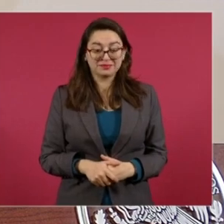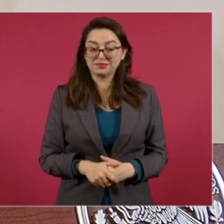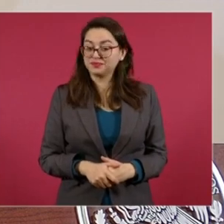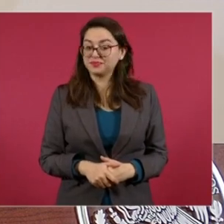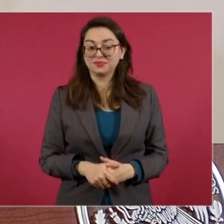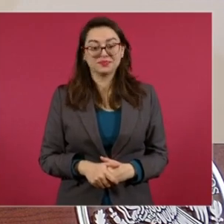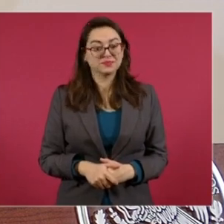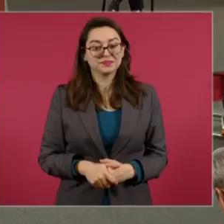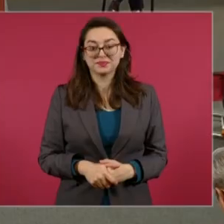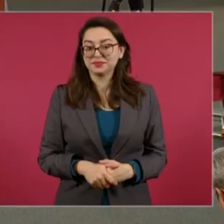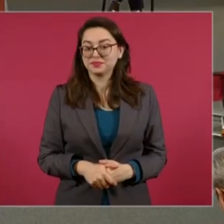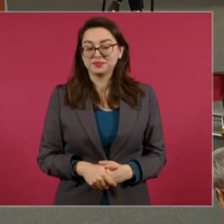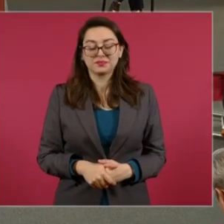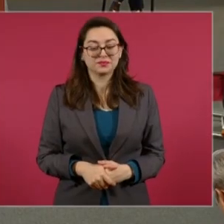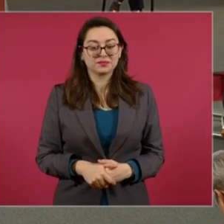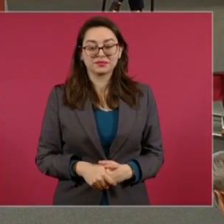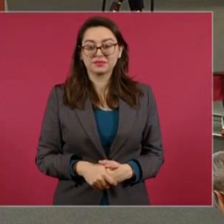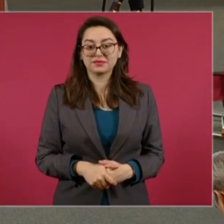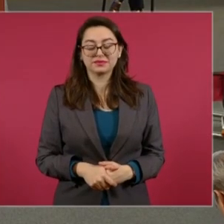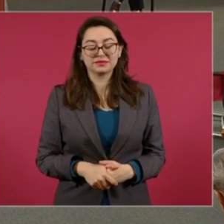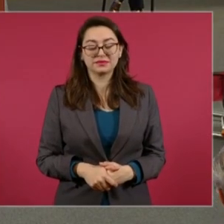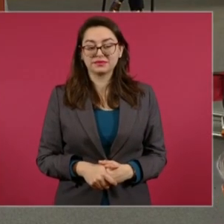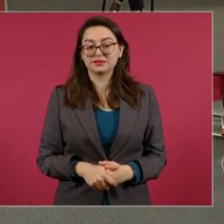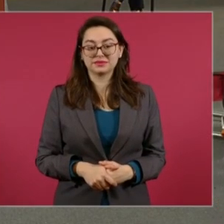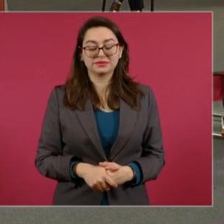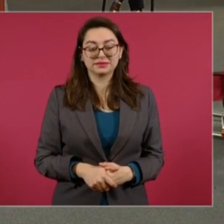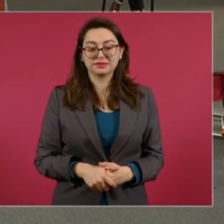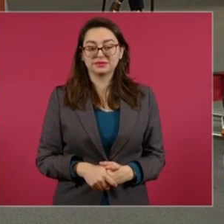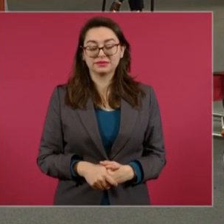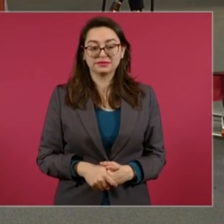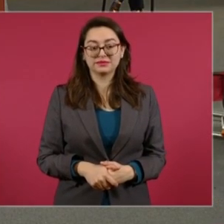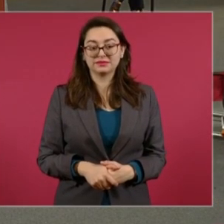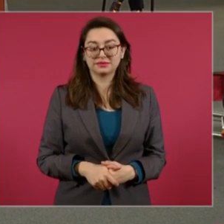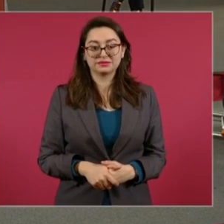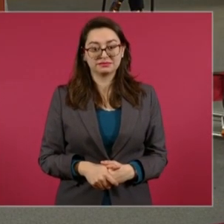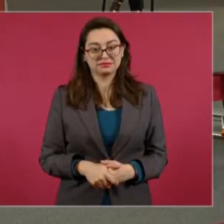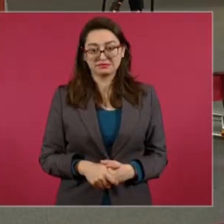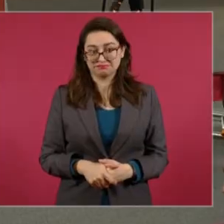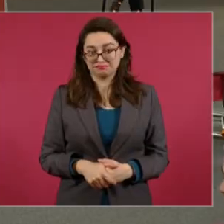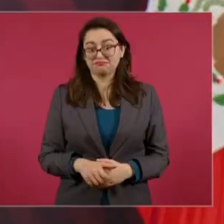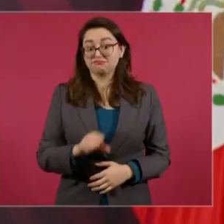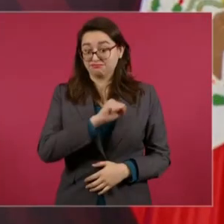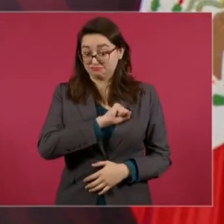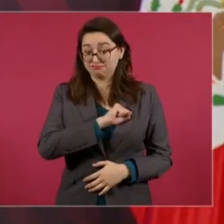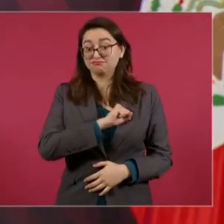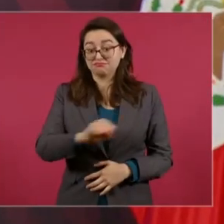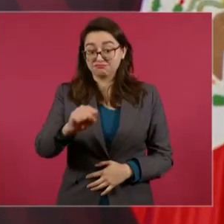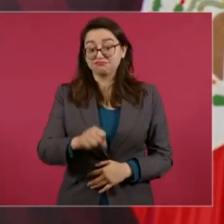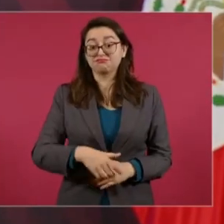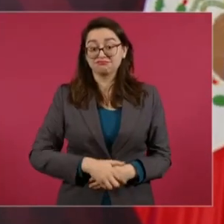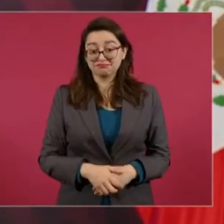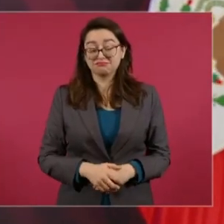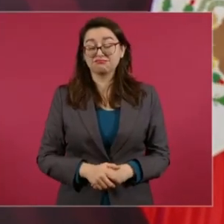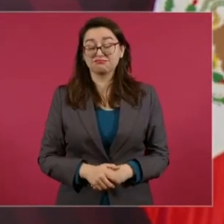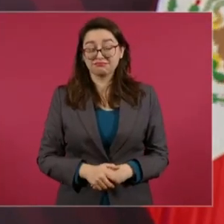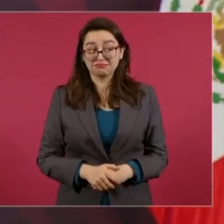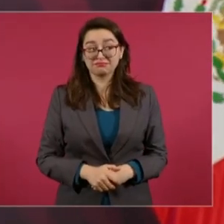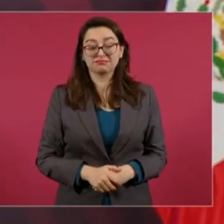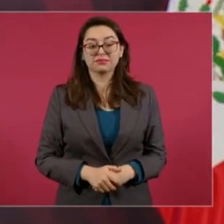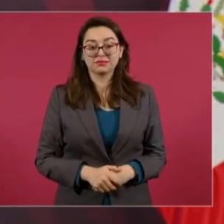No, muy perversos,